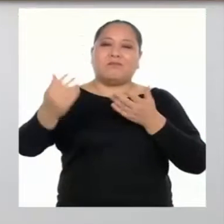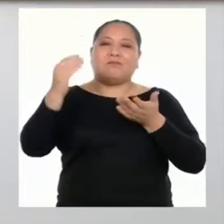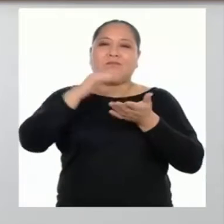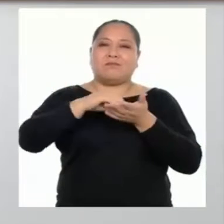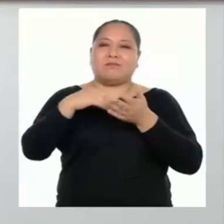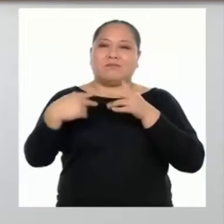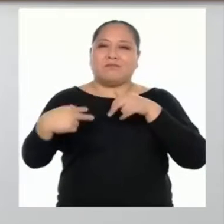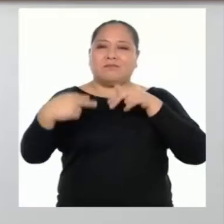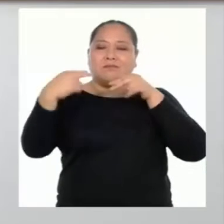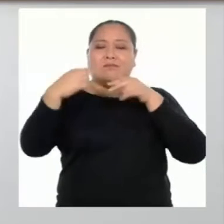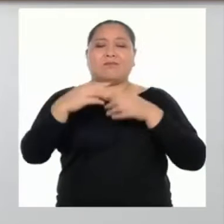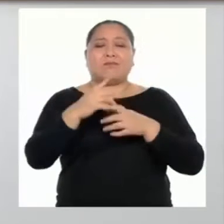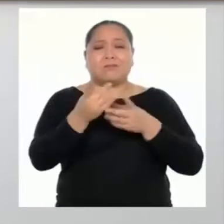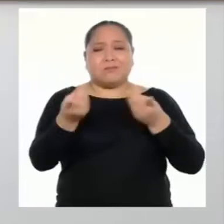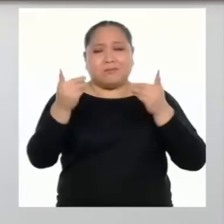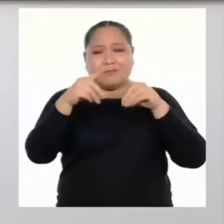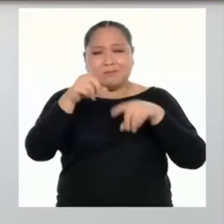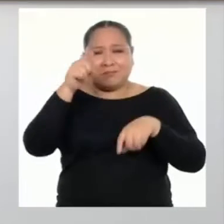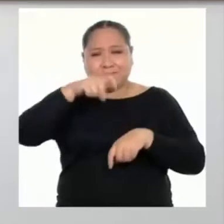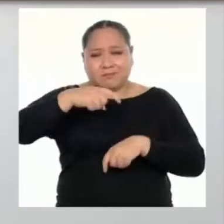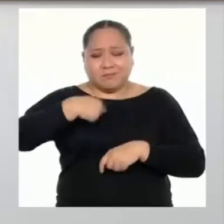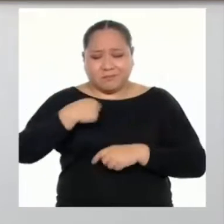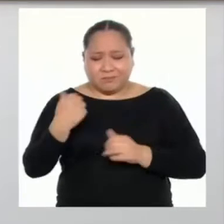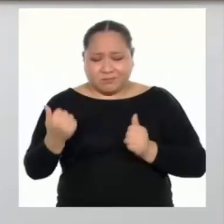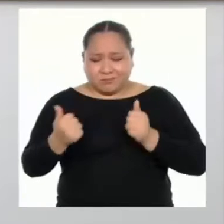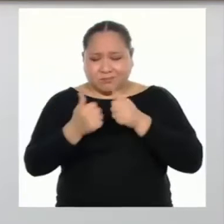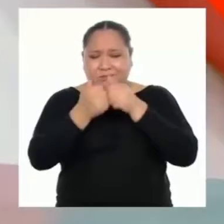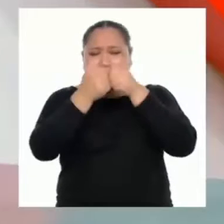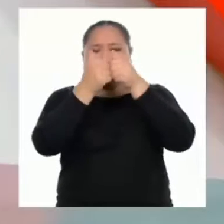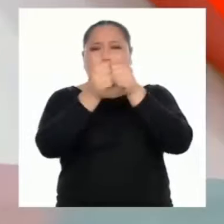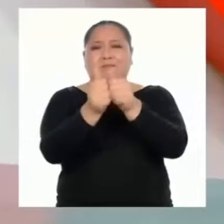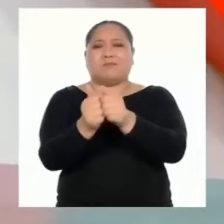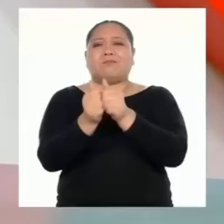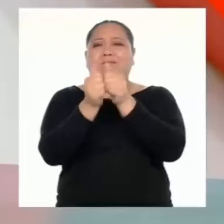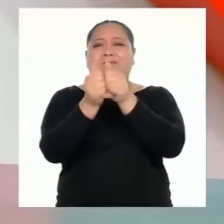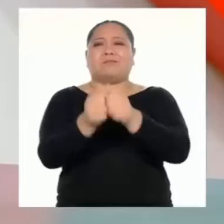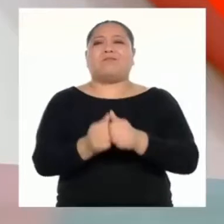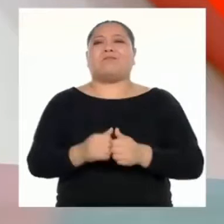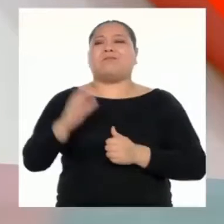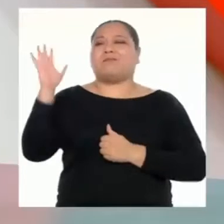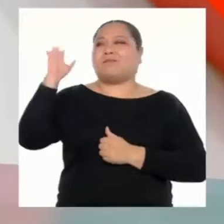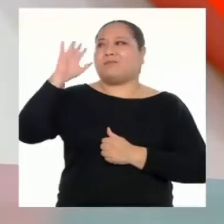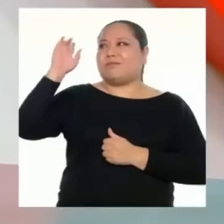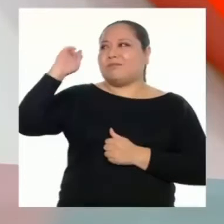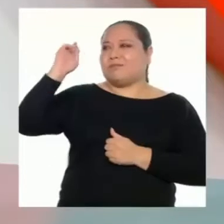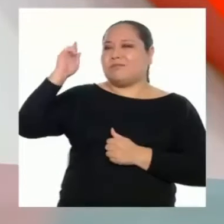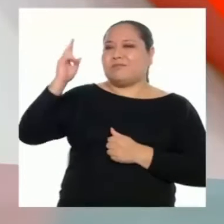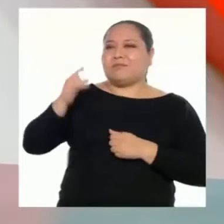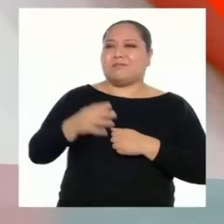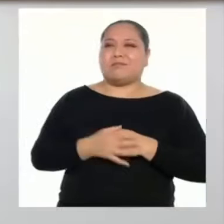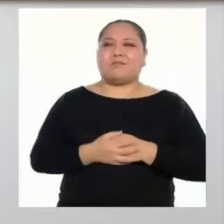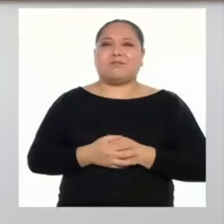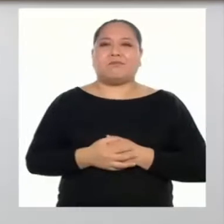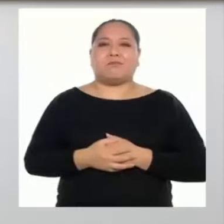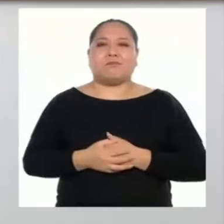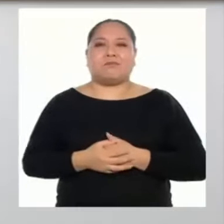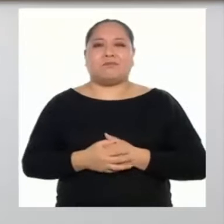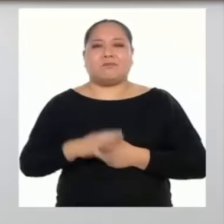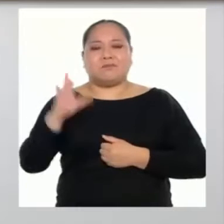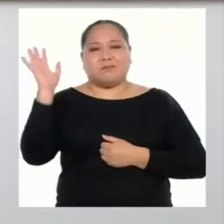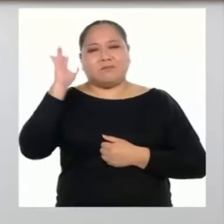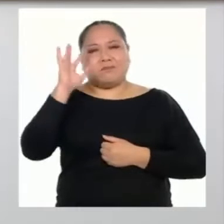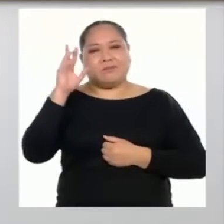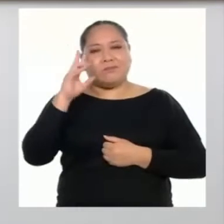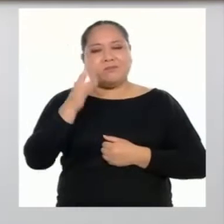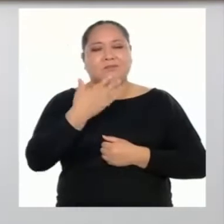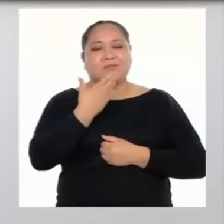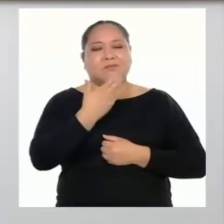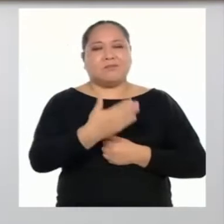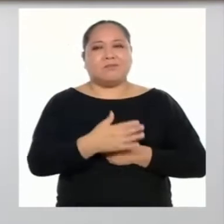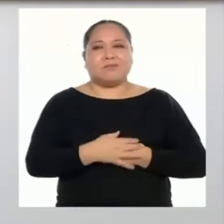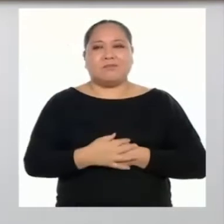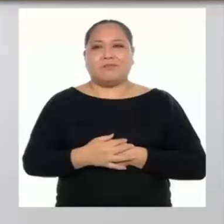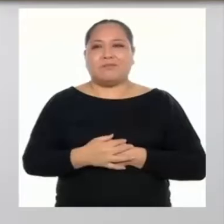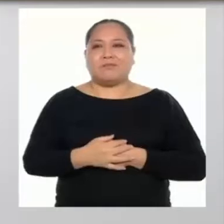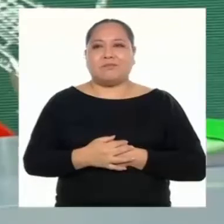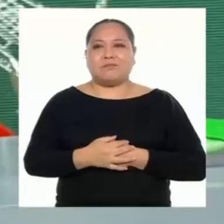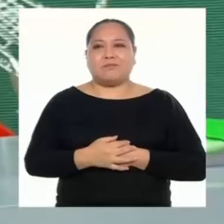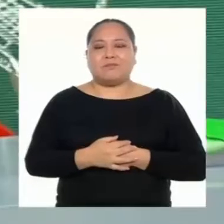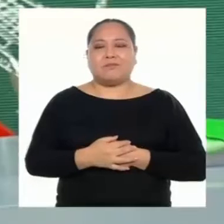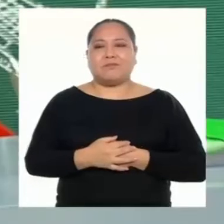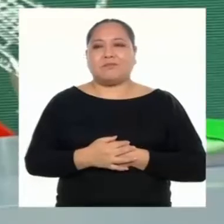nuevo. Cuando me necesiten, ahí estaremos. Adiós, profesora. ¡Chao!